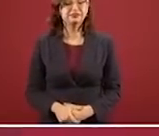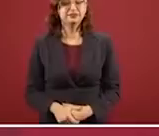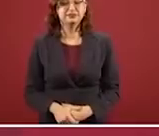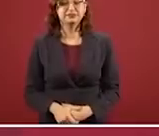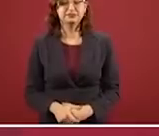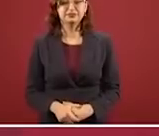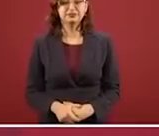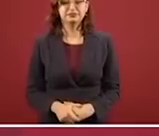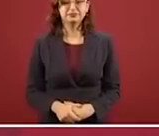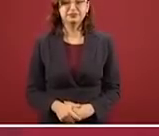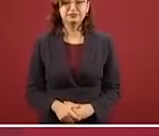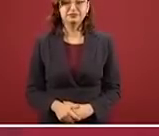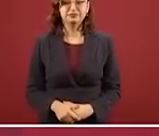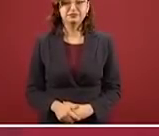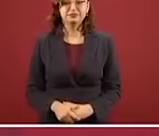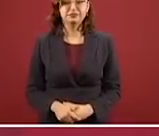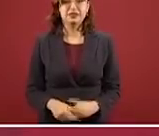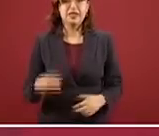Debió estar